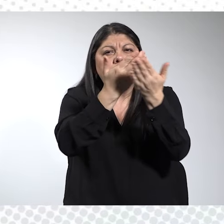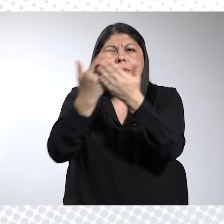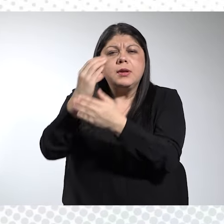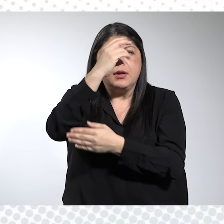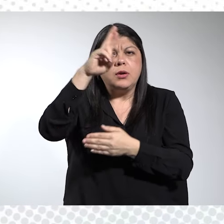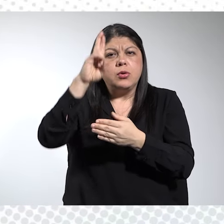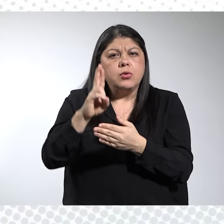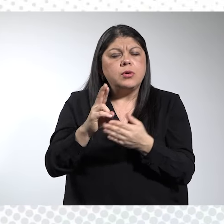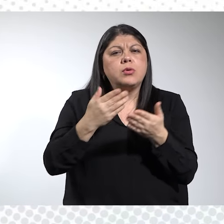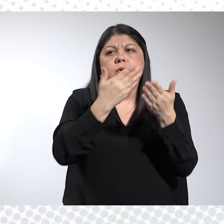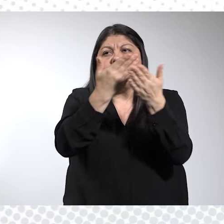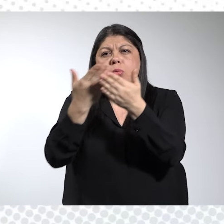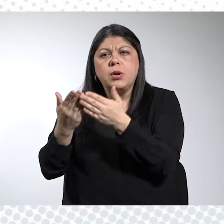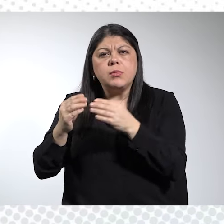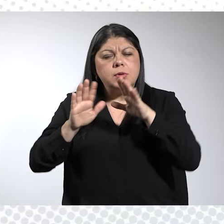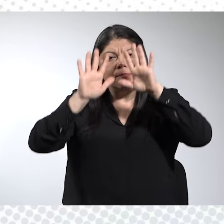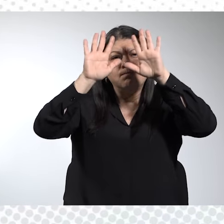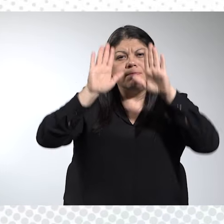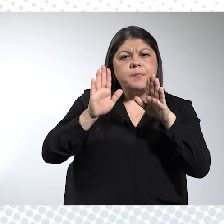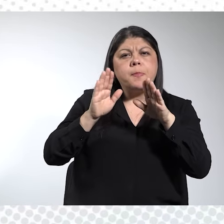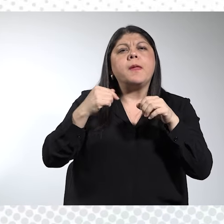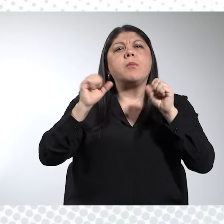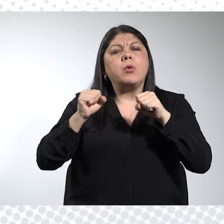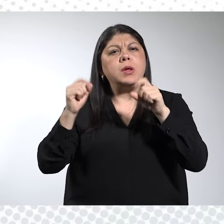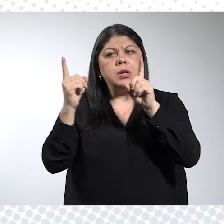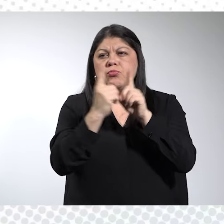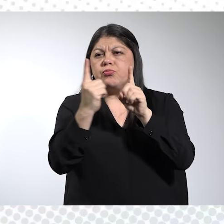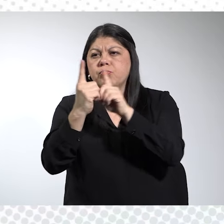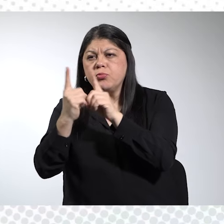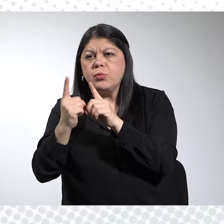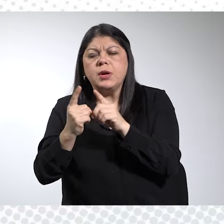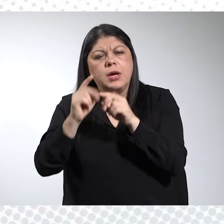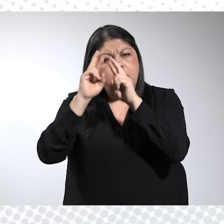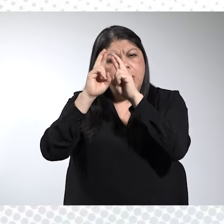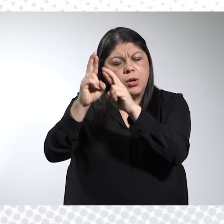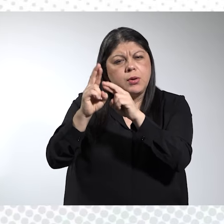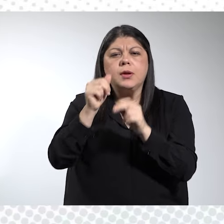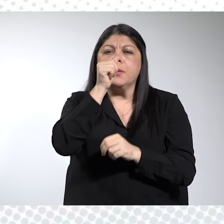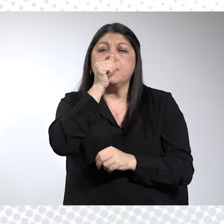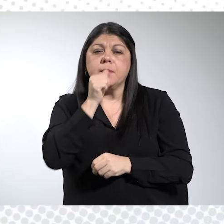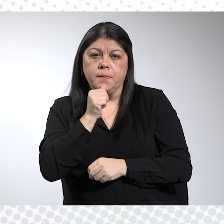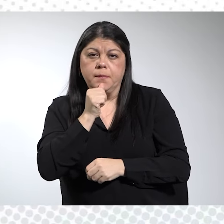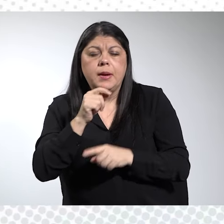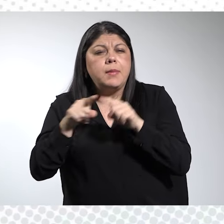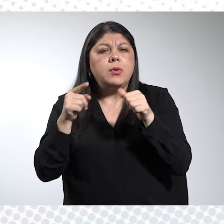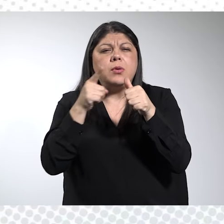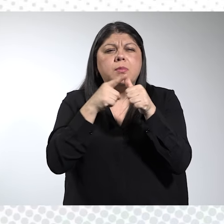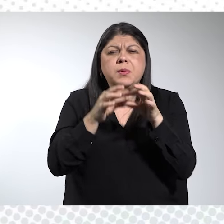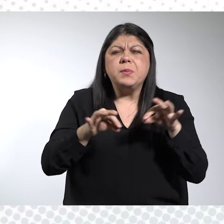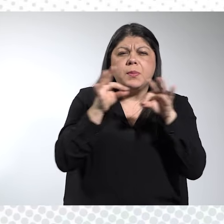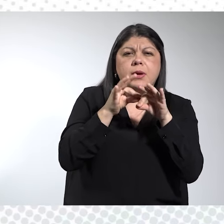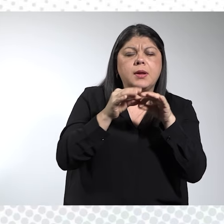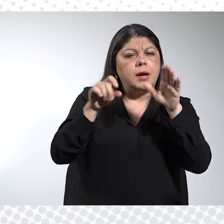a los costarricenses una propuesta maravillosa donde podernos encontrar y confluir en el respeto, en la tolerancia y sobre